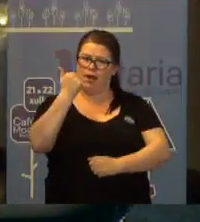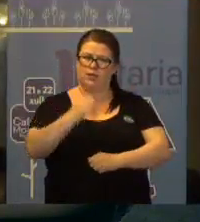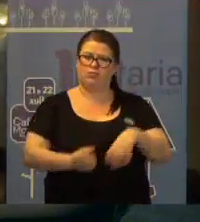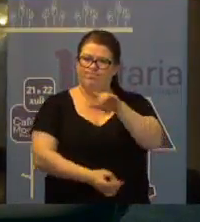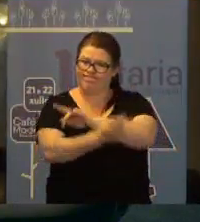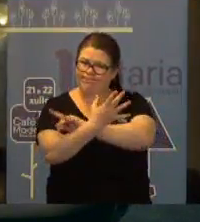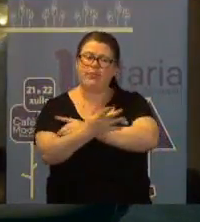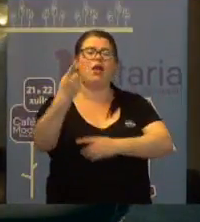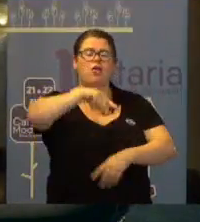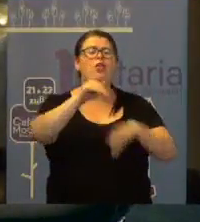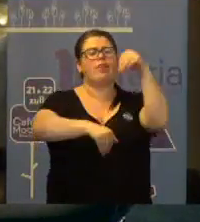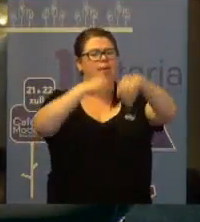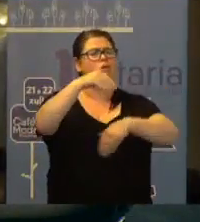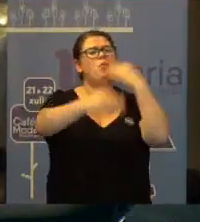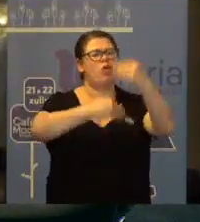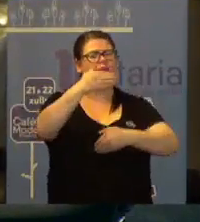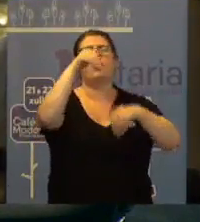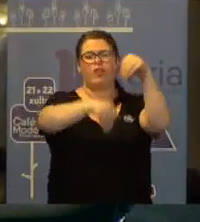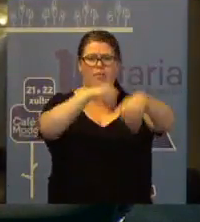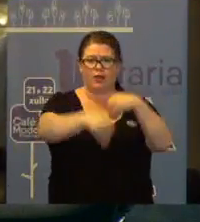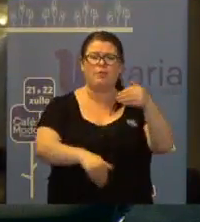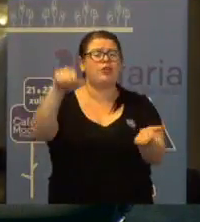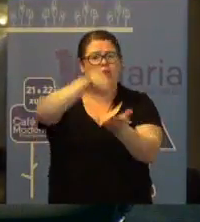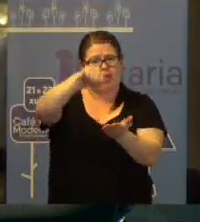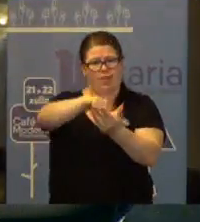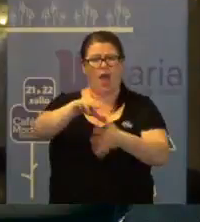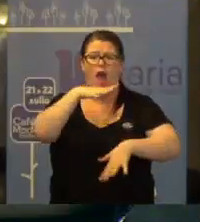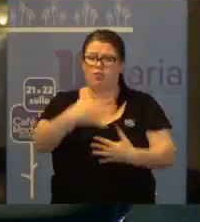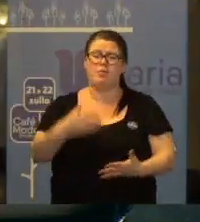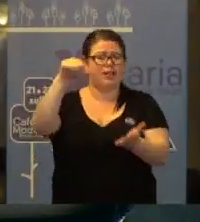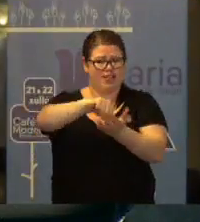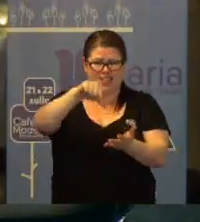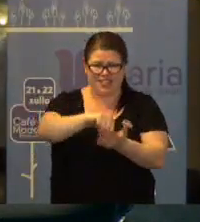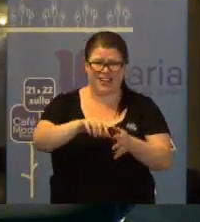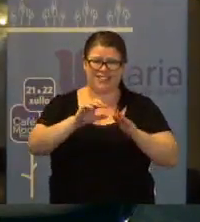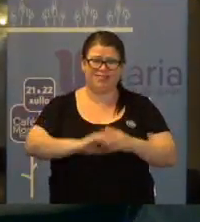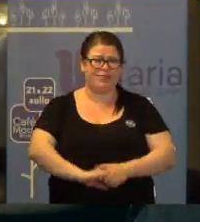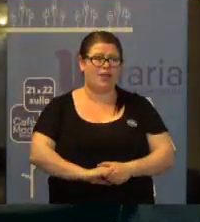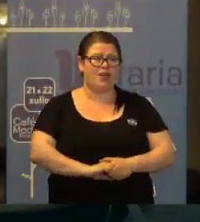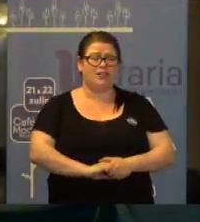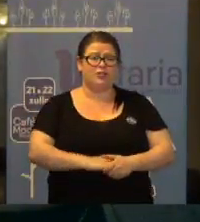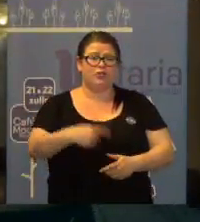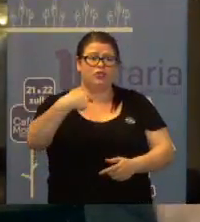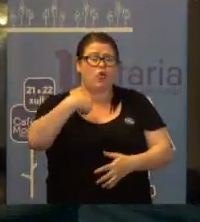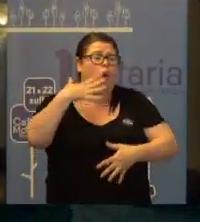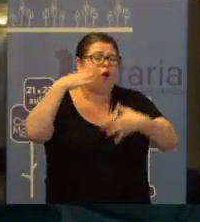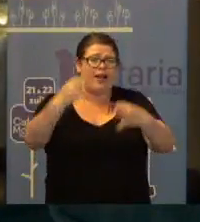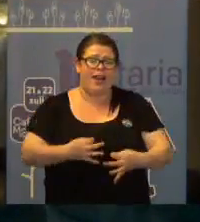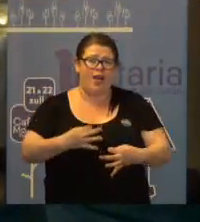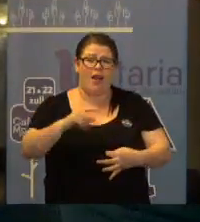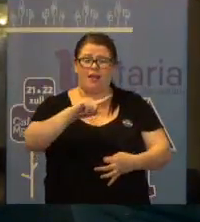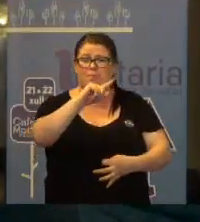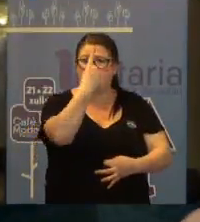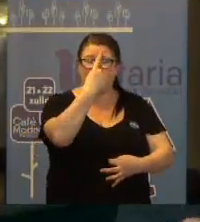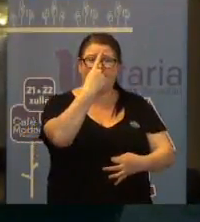eu digo que o eixo democrático é central en este momento. E é máis, eu creo que foi o que levou nas primeiras